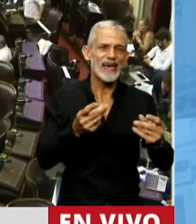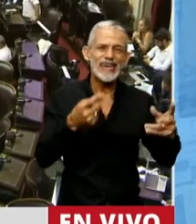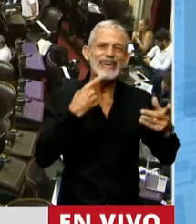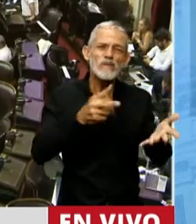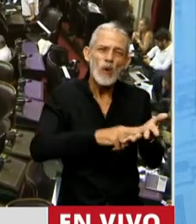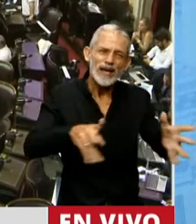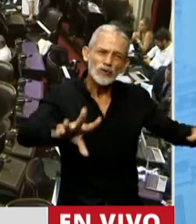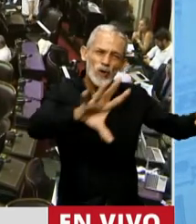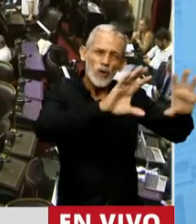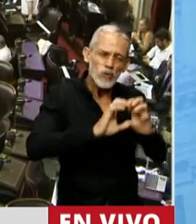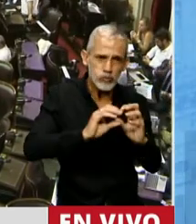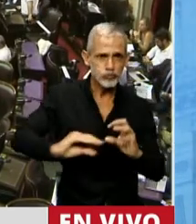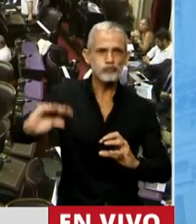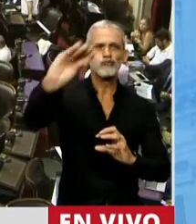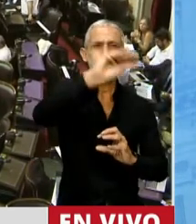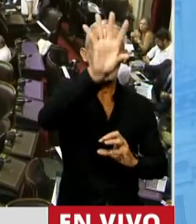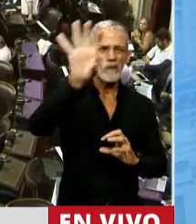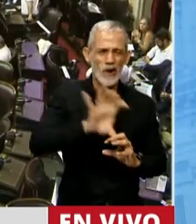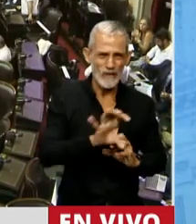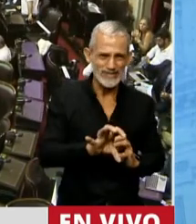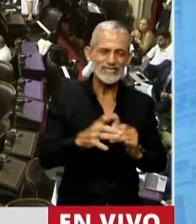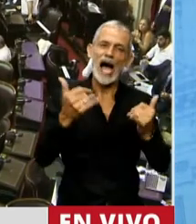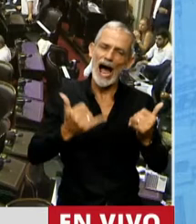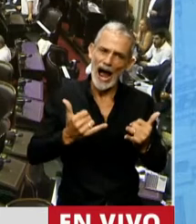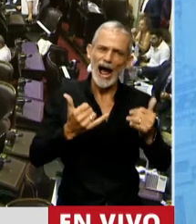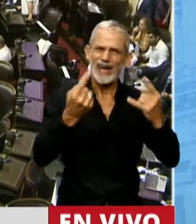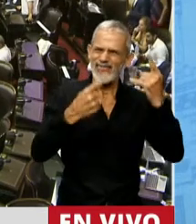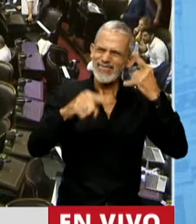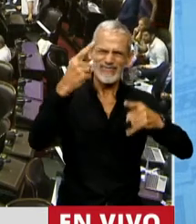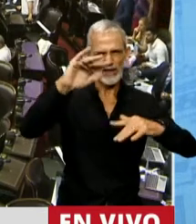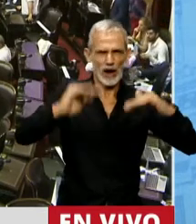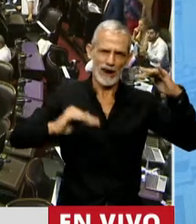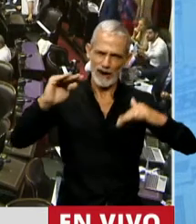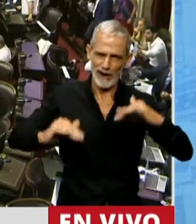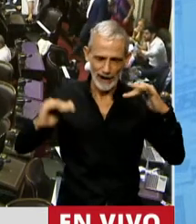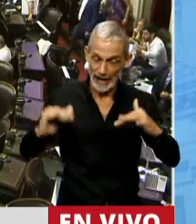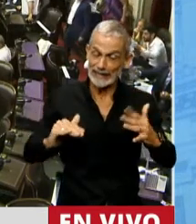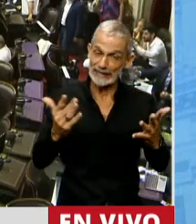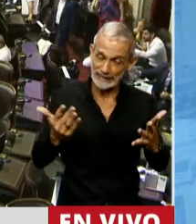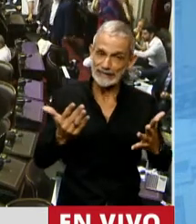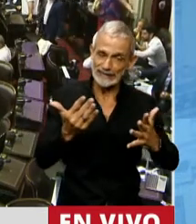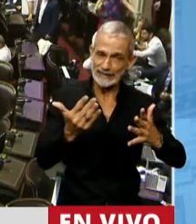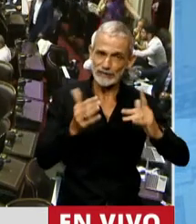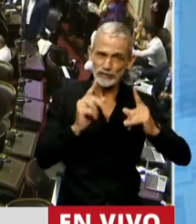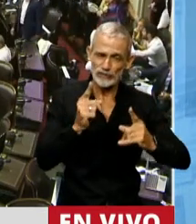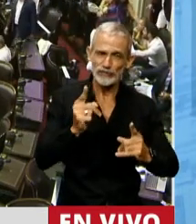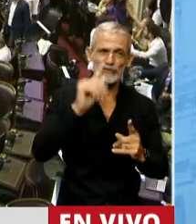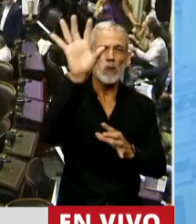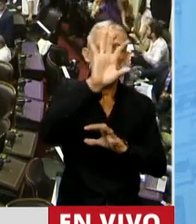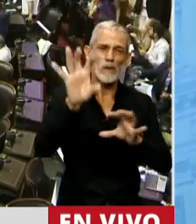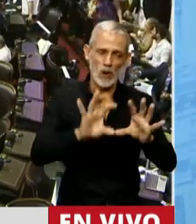impuestos que ponga justicia allí donde hoy hay numerosas asimetrías todavía muy vigentes,